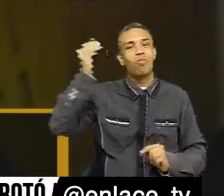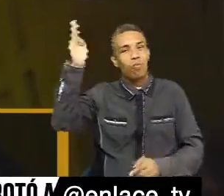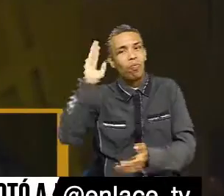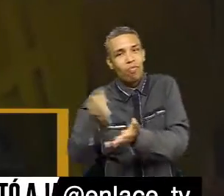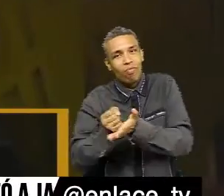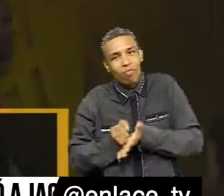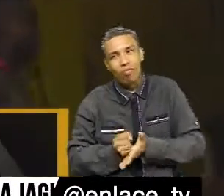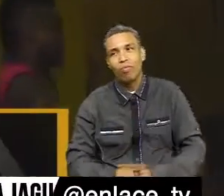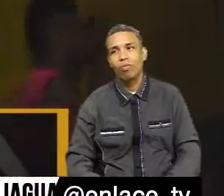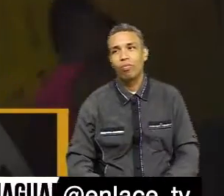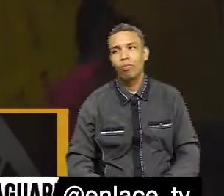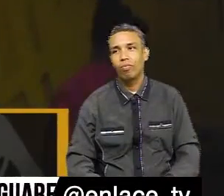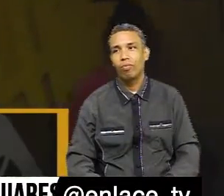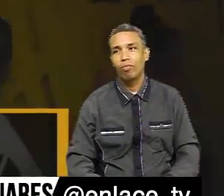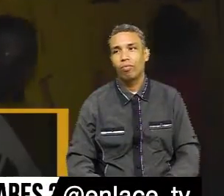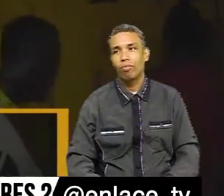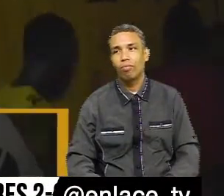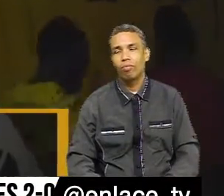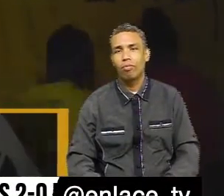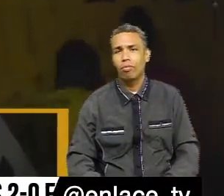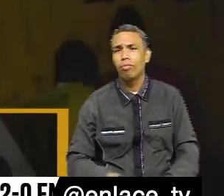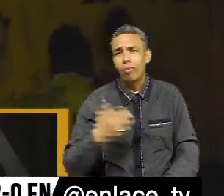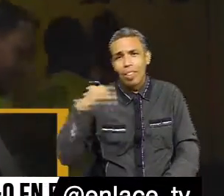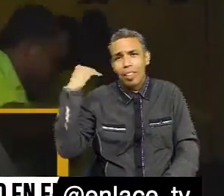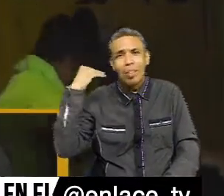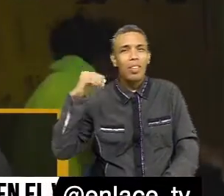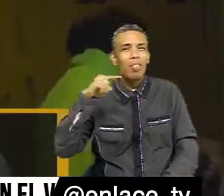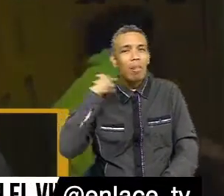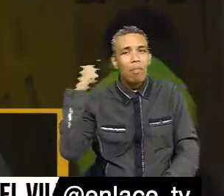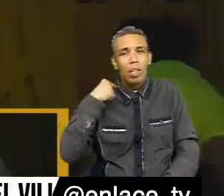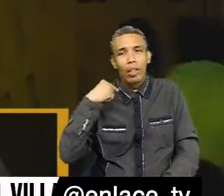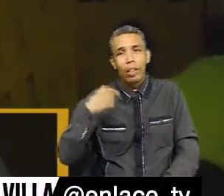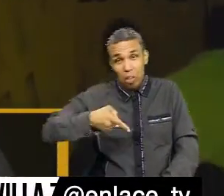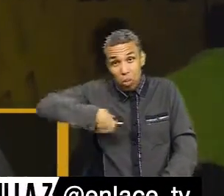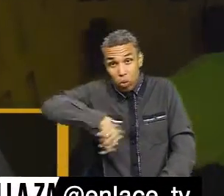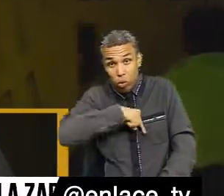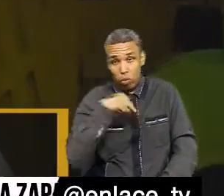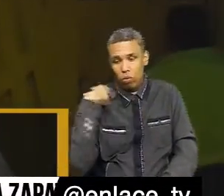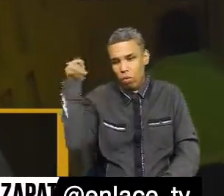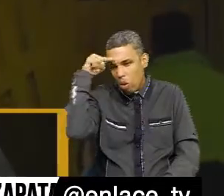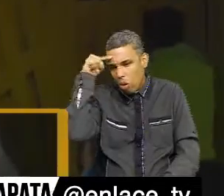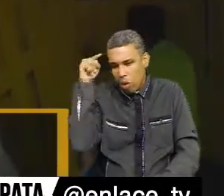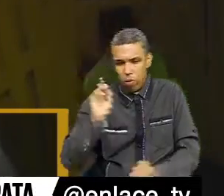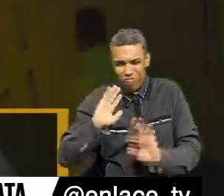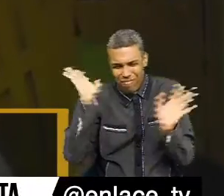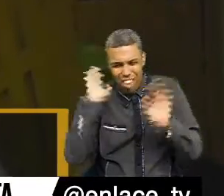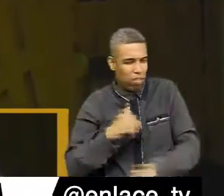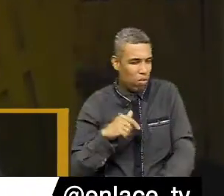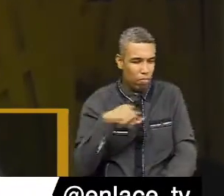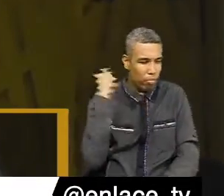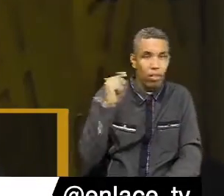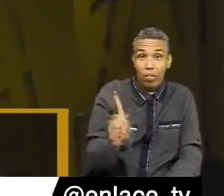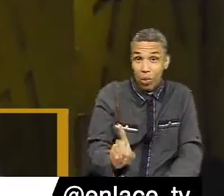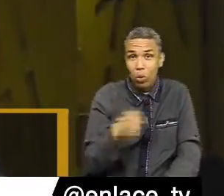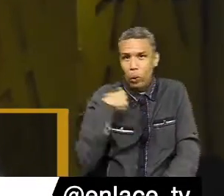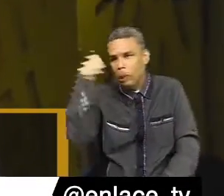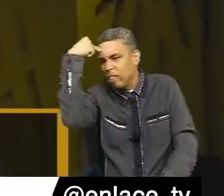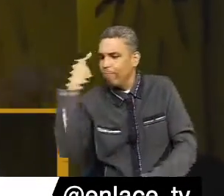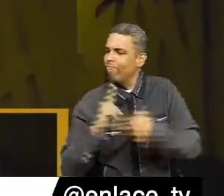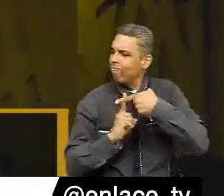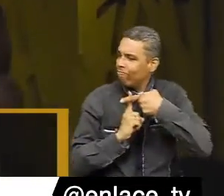Ese es el objetivo, nosotros nunca perdimos la ilusión. Sabemos que no es nada fácil, tenemos que seguir sumando.